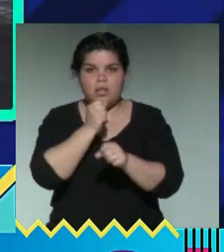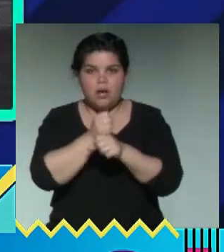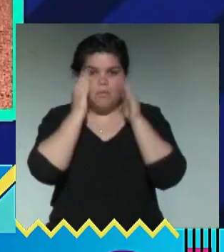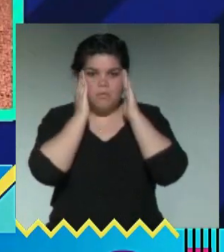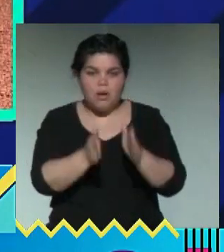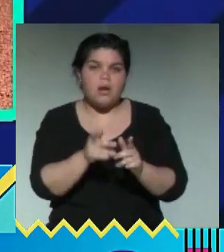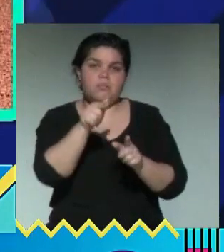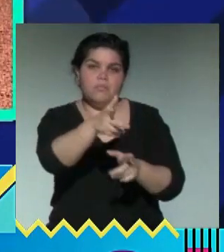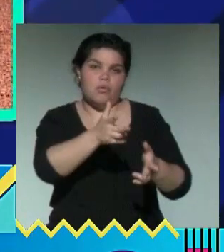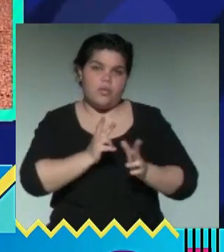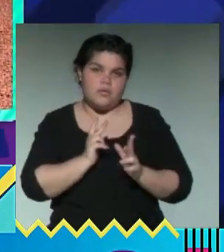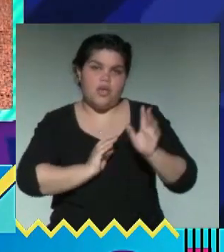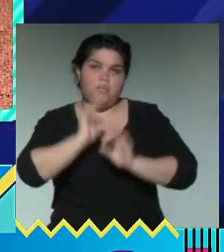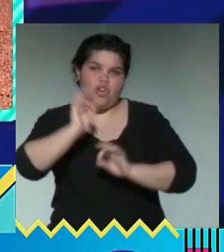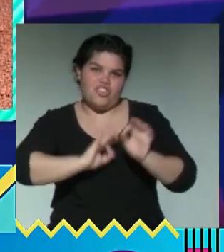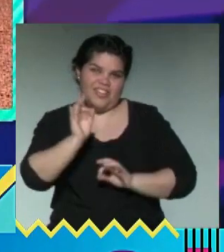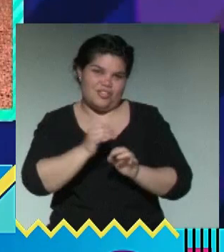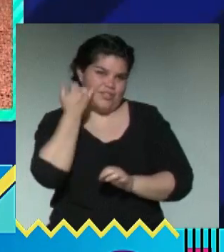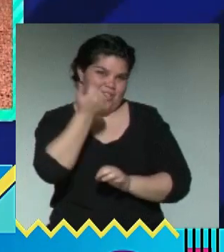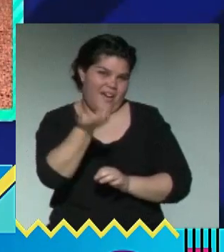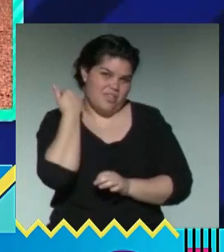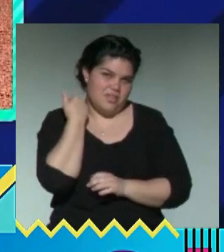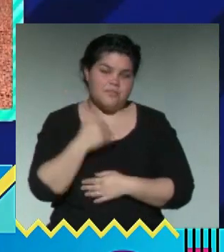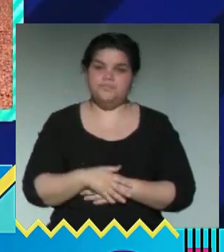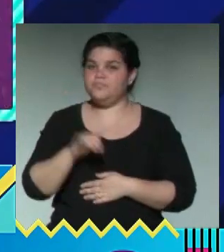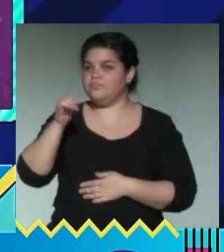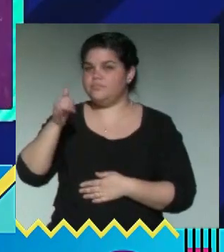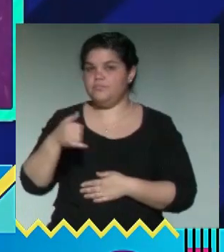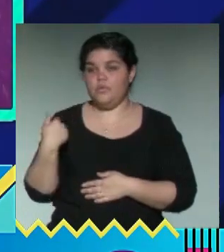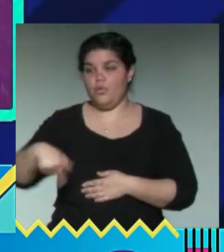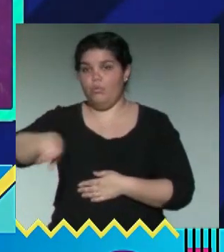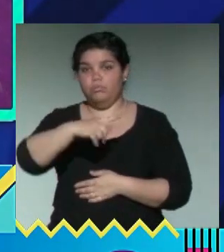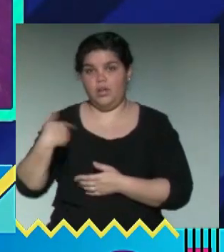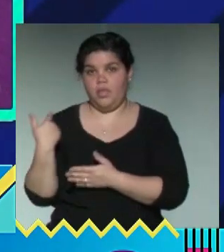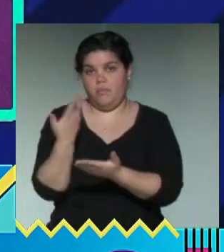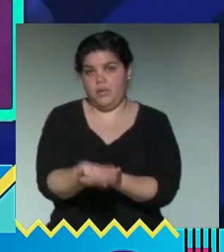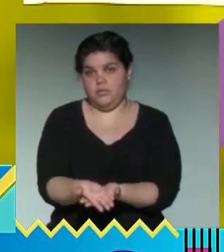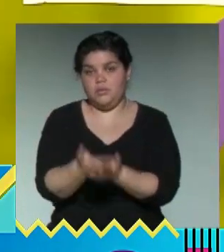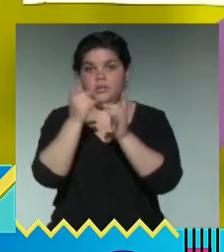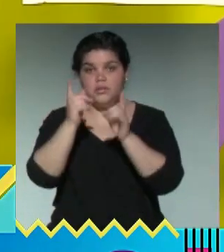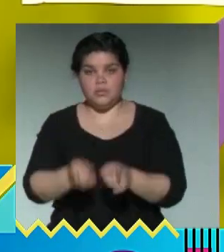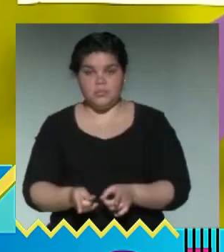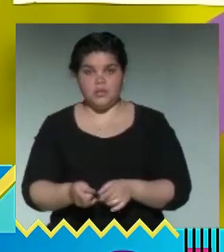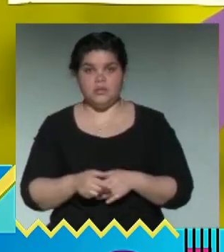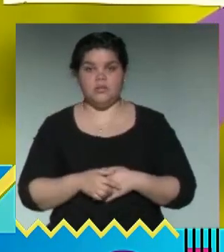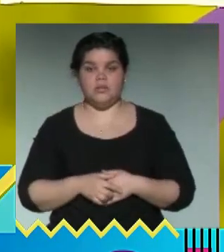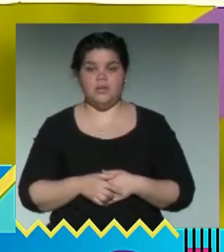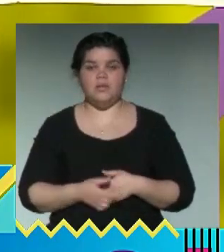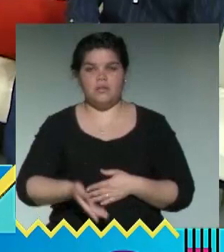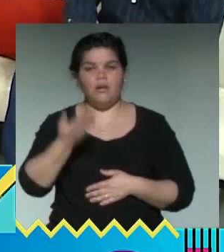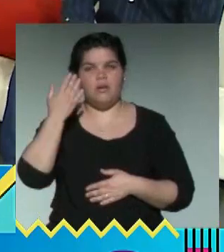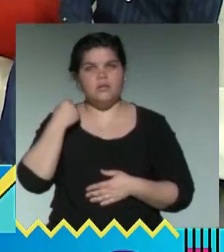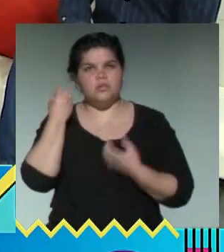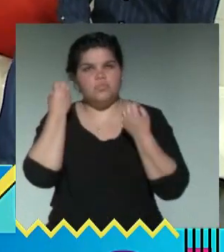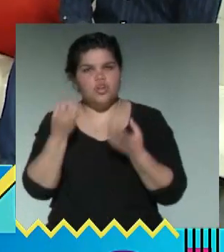vos enumerabas ahí al principio. Que es tal cual, los que han venido a presentar ustedes y que seguramente también tienen una causa, ¿no? En algún momento empezaron